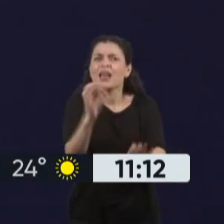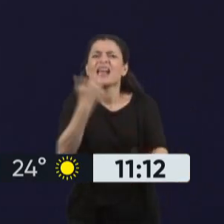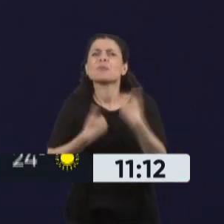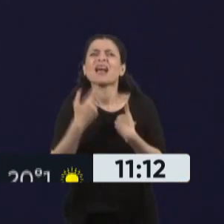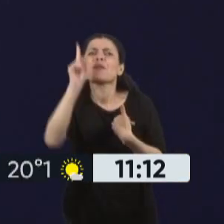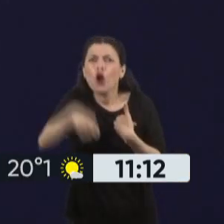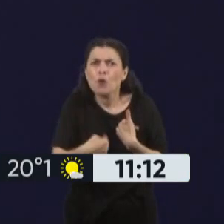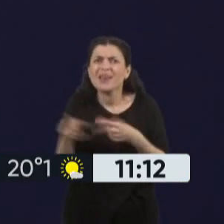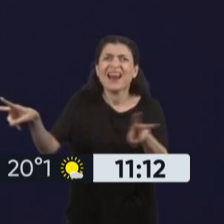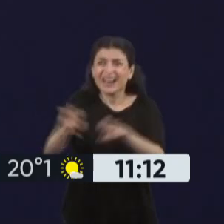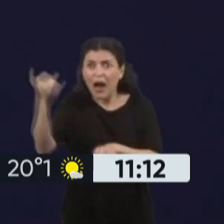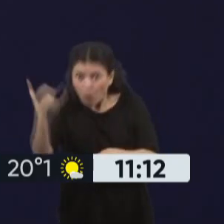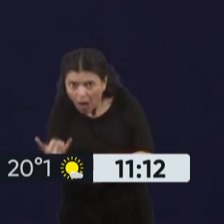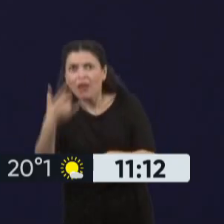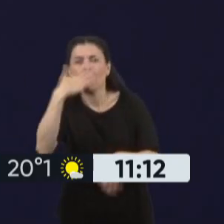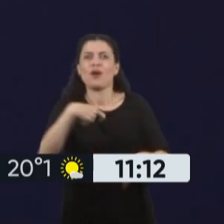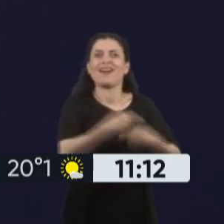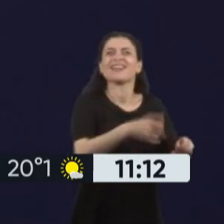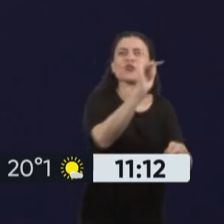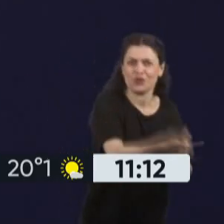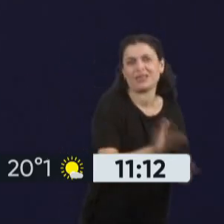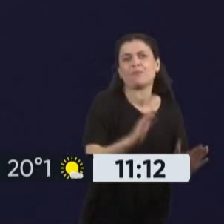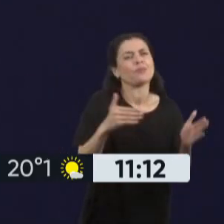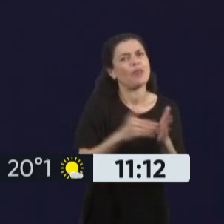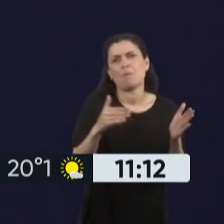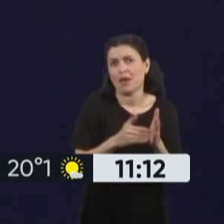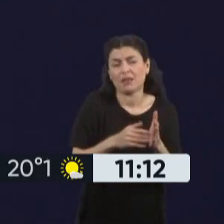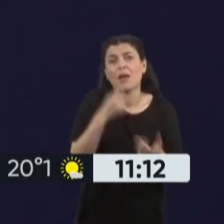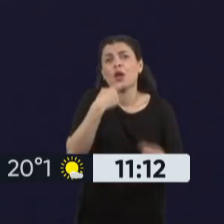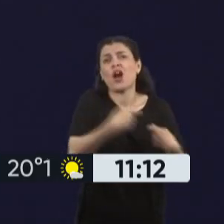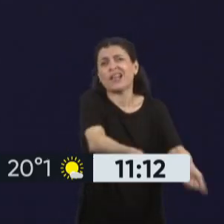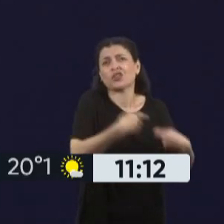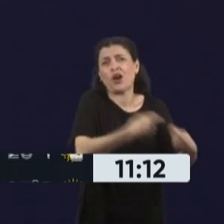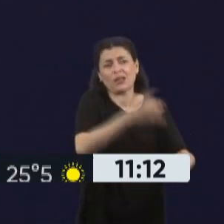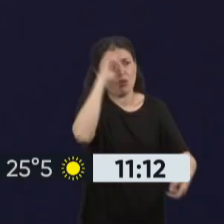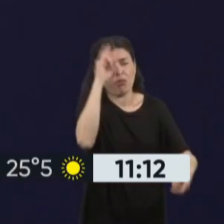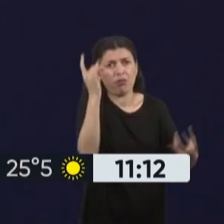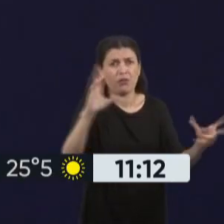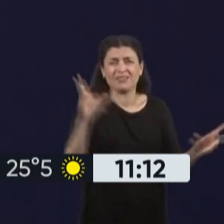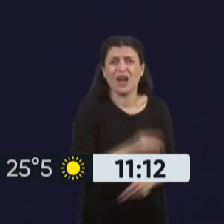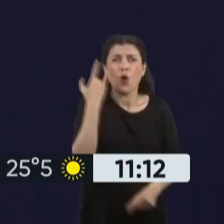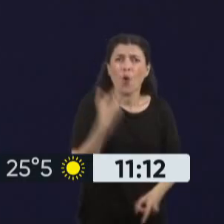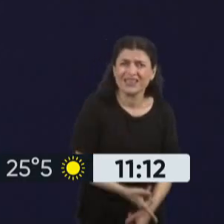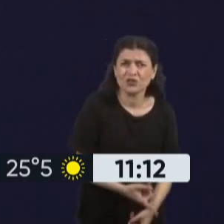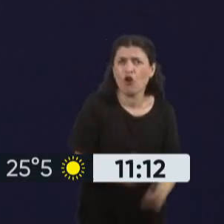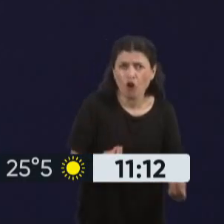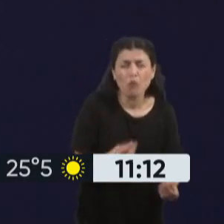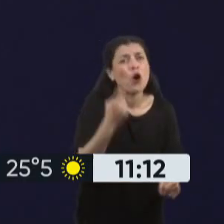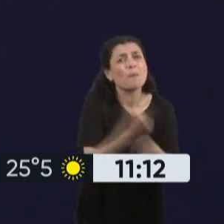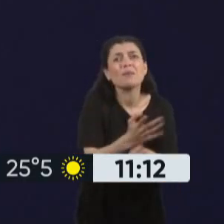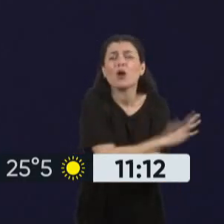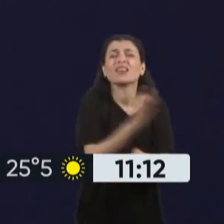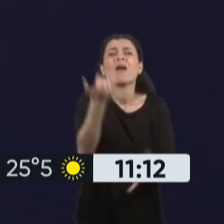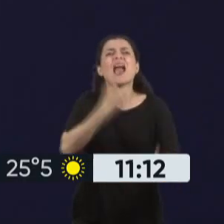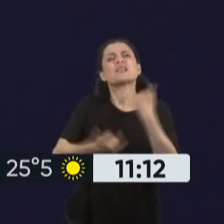lo decía, este realismo mágico de aumentarse el gasto sin tener una contrapartida de ingresos o sin explicar de dónde sale ese